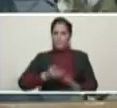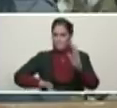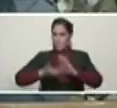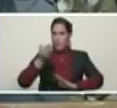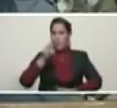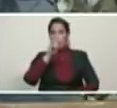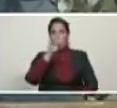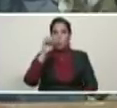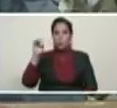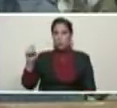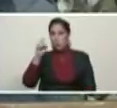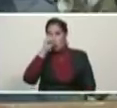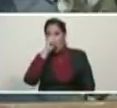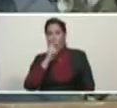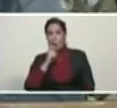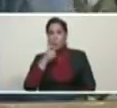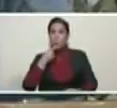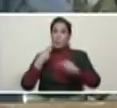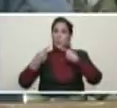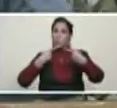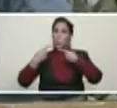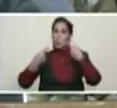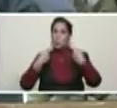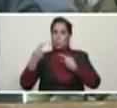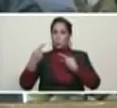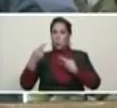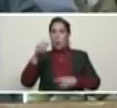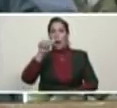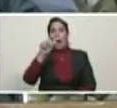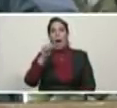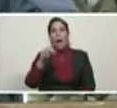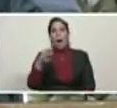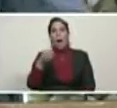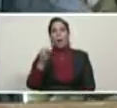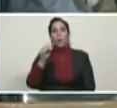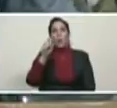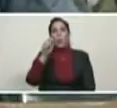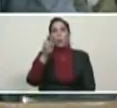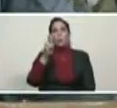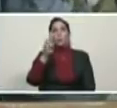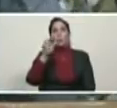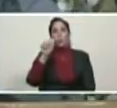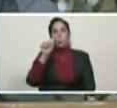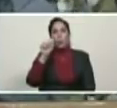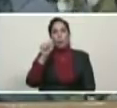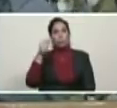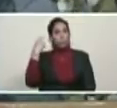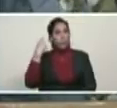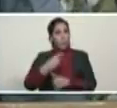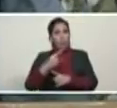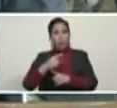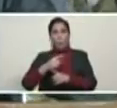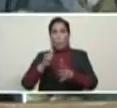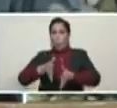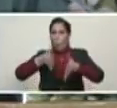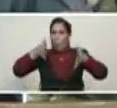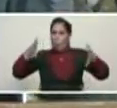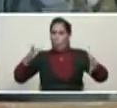200 años del discurso Angostura y tenemos que convertirlo en un gran evento político,